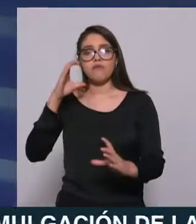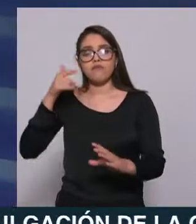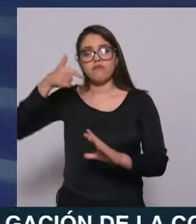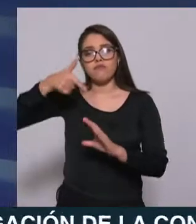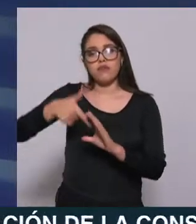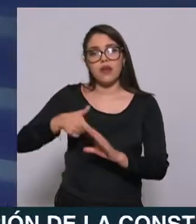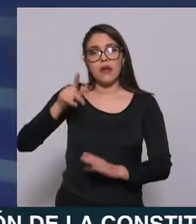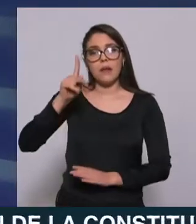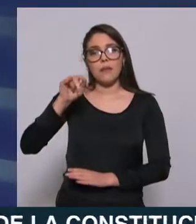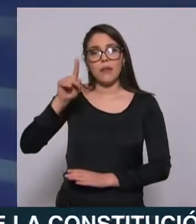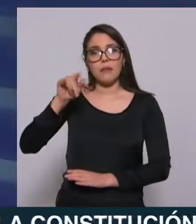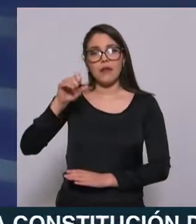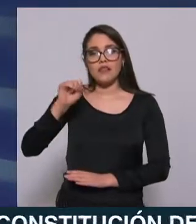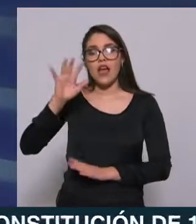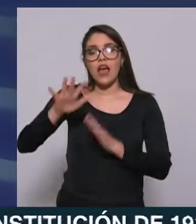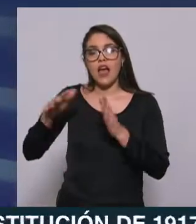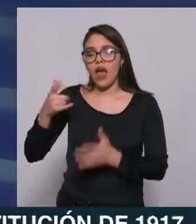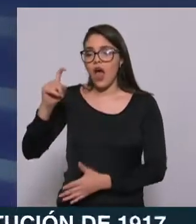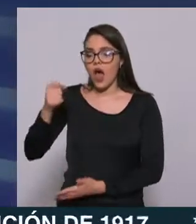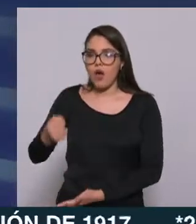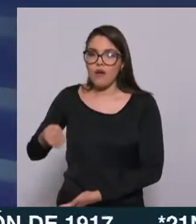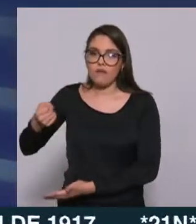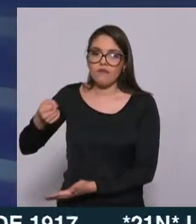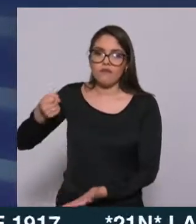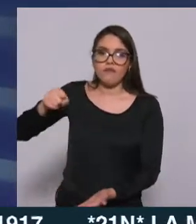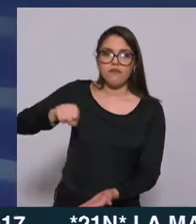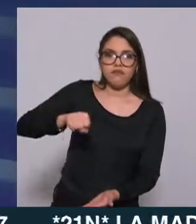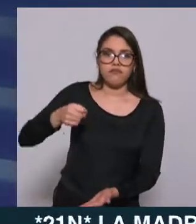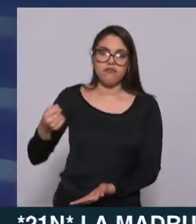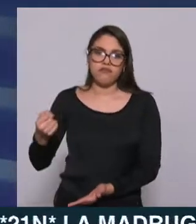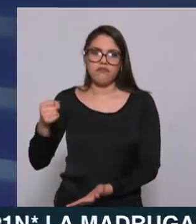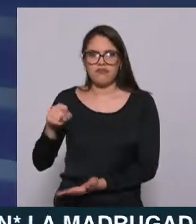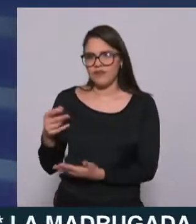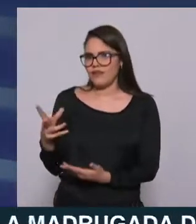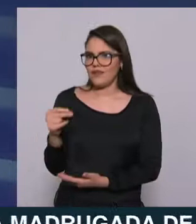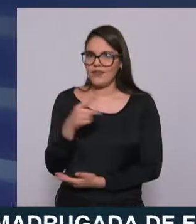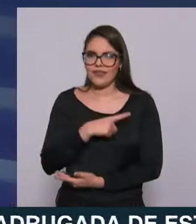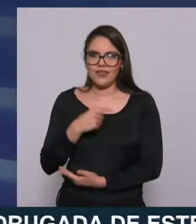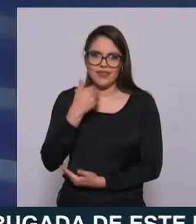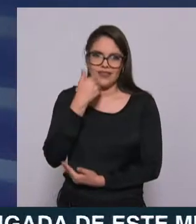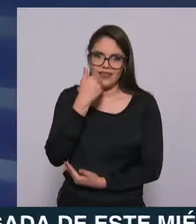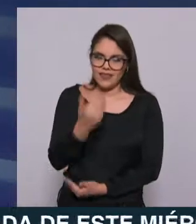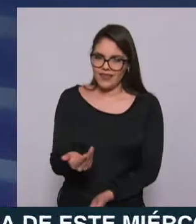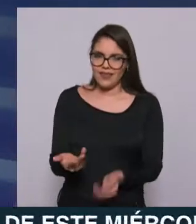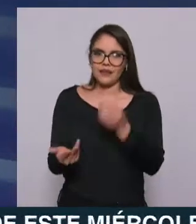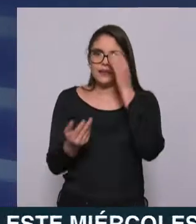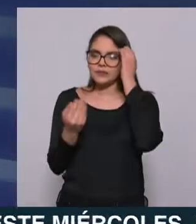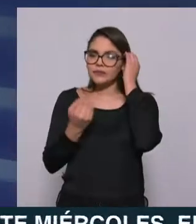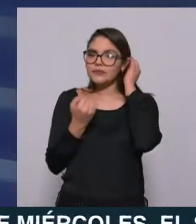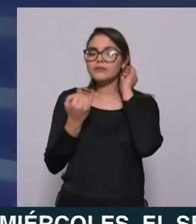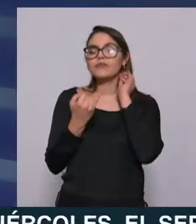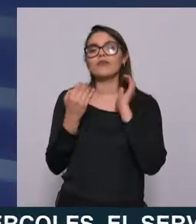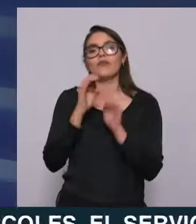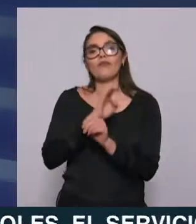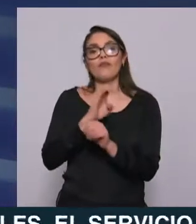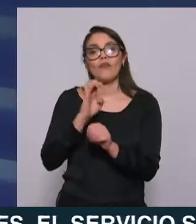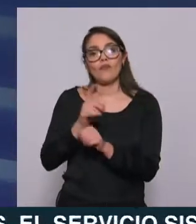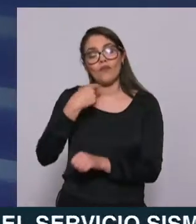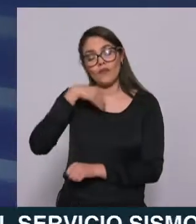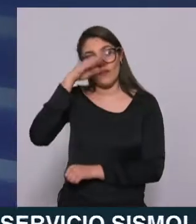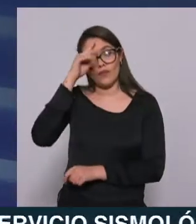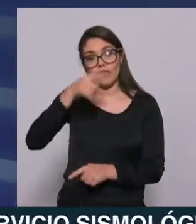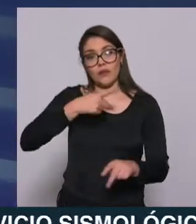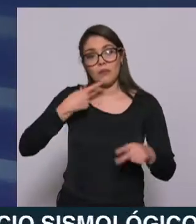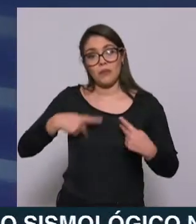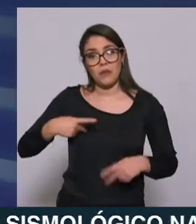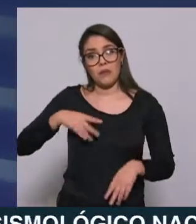reguladas, por garrafones, a veces de empresas que no cumplen los estándares que deberían de tener para la satisfacción del consumo domiciliar. Entonces creo que las personas que